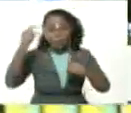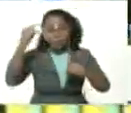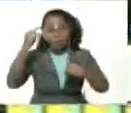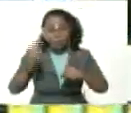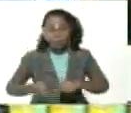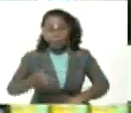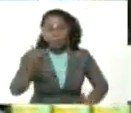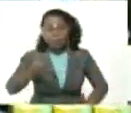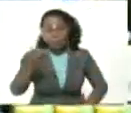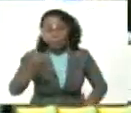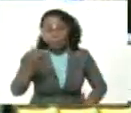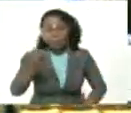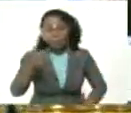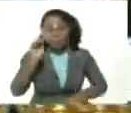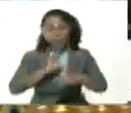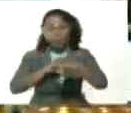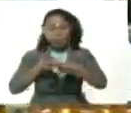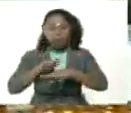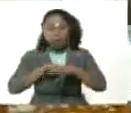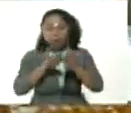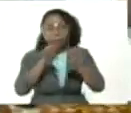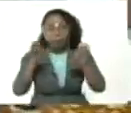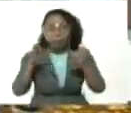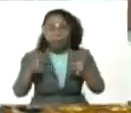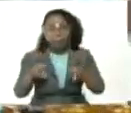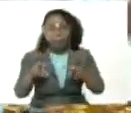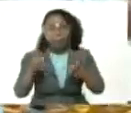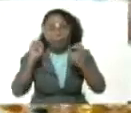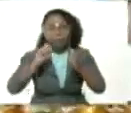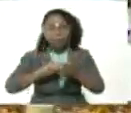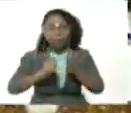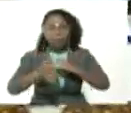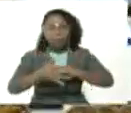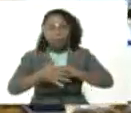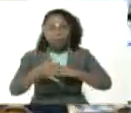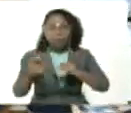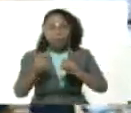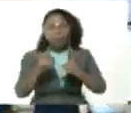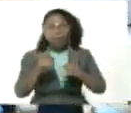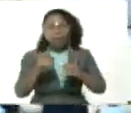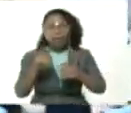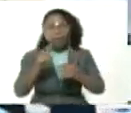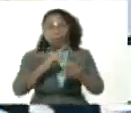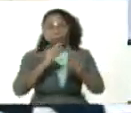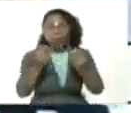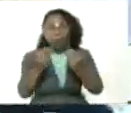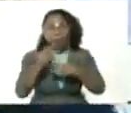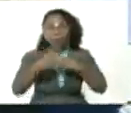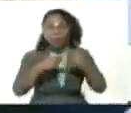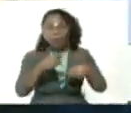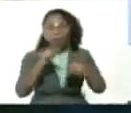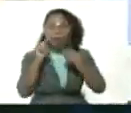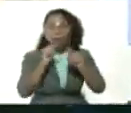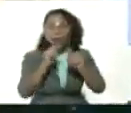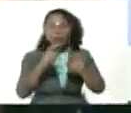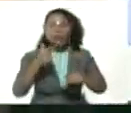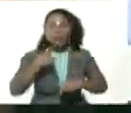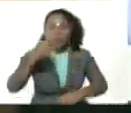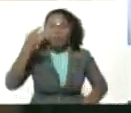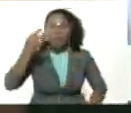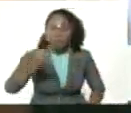sido convocados para las mesas técnicas del Consejo Superior de Economía Productiva, y de allí, bueno, estoy segura